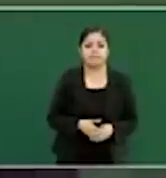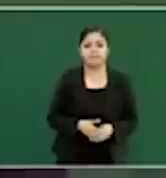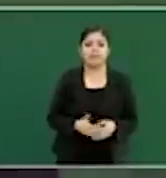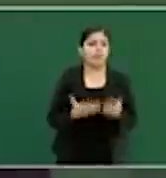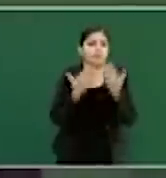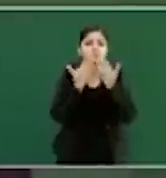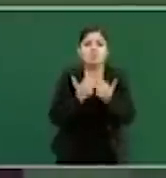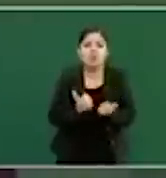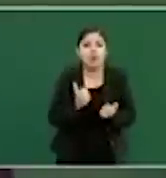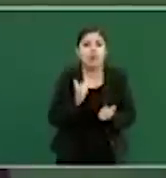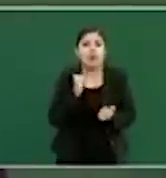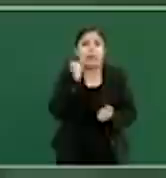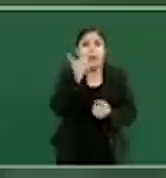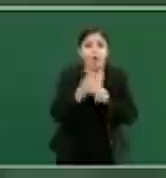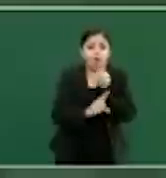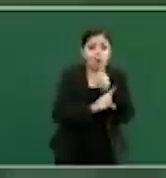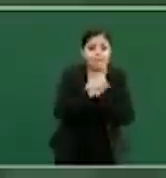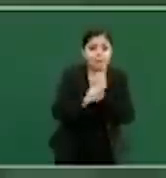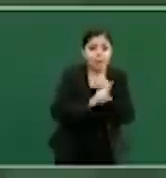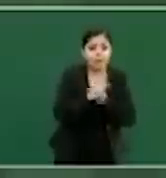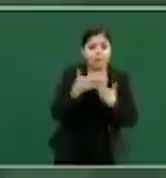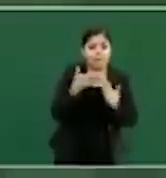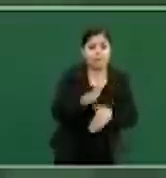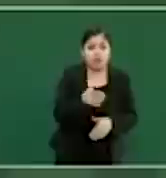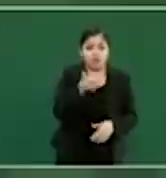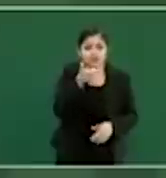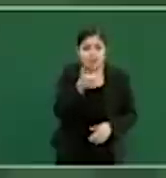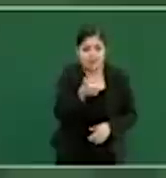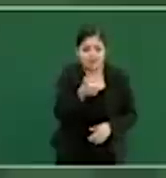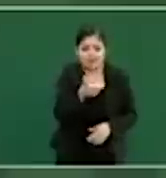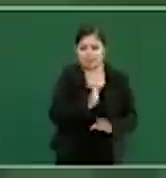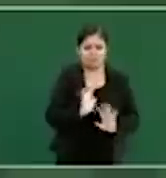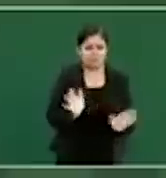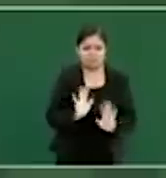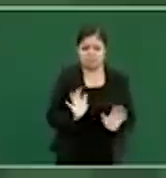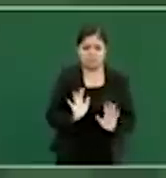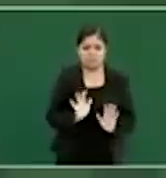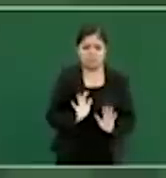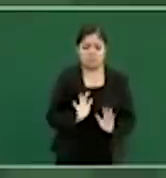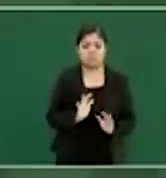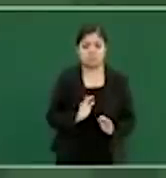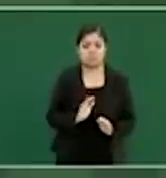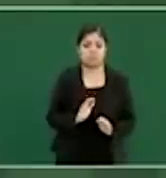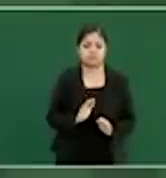ningún problema en lo económico, en lo financiero, que al contrario,